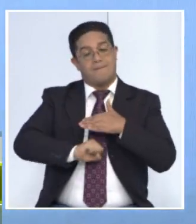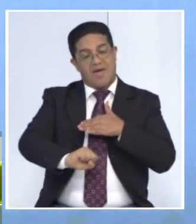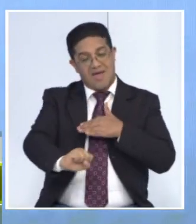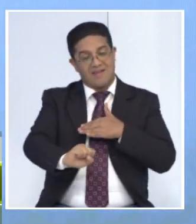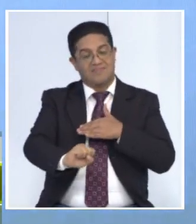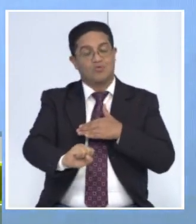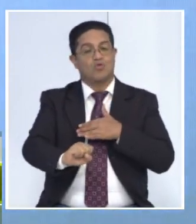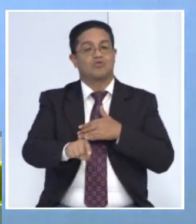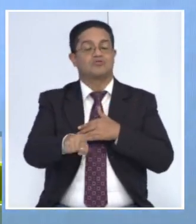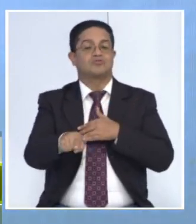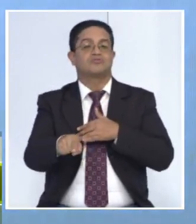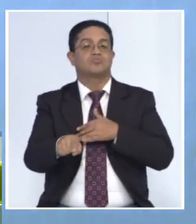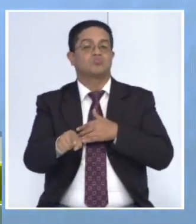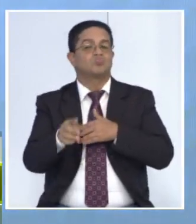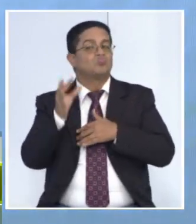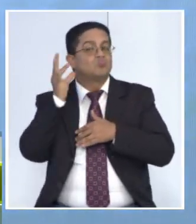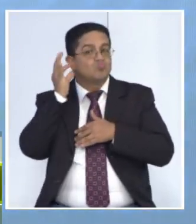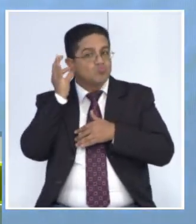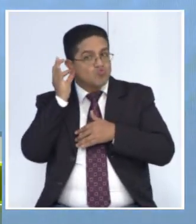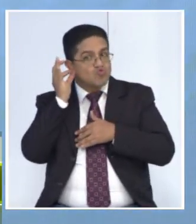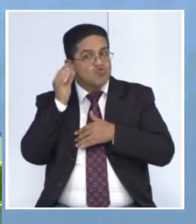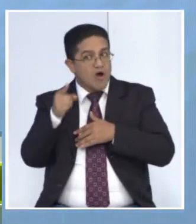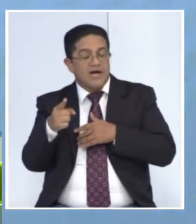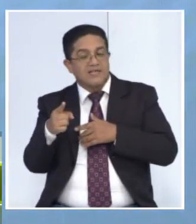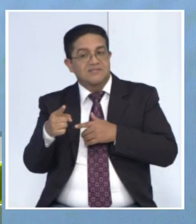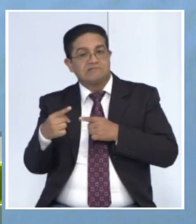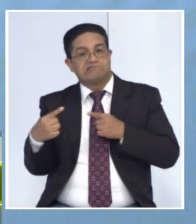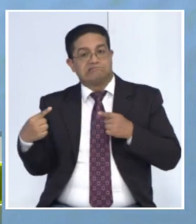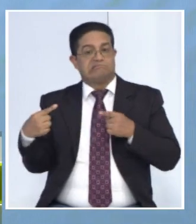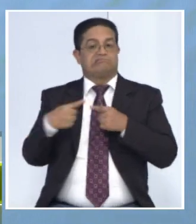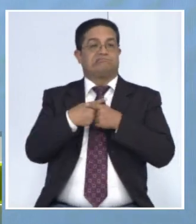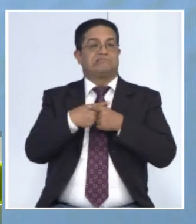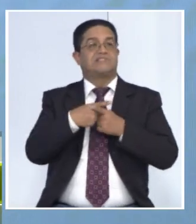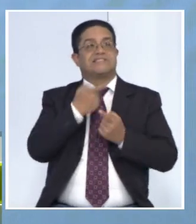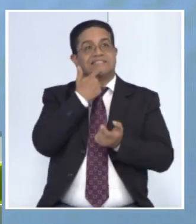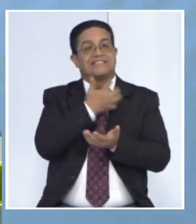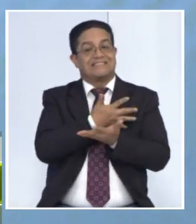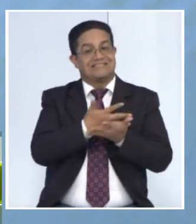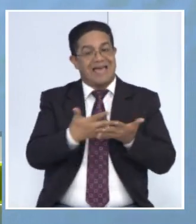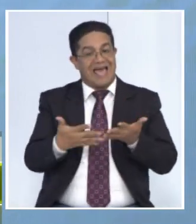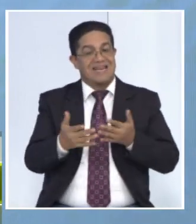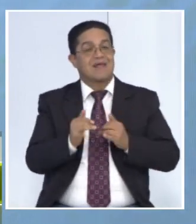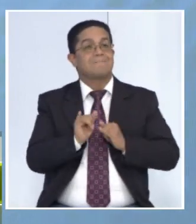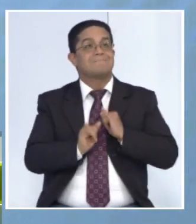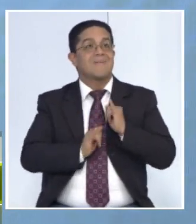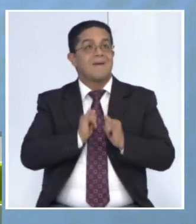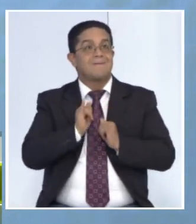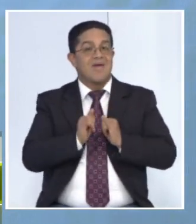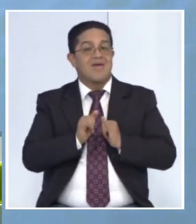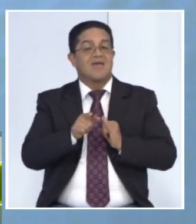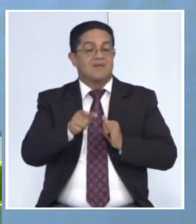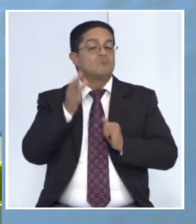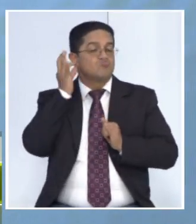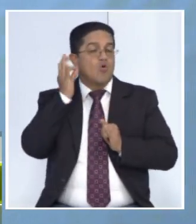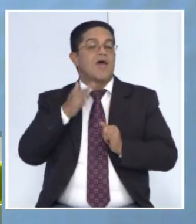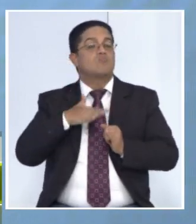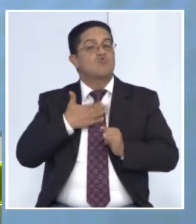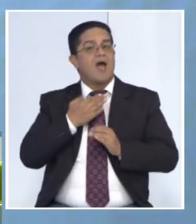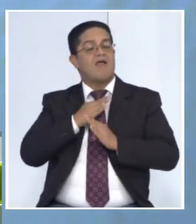a ese sangre RH positiva del niño, ella puede hacer